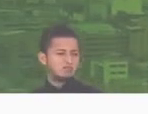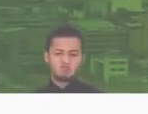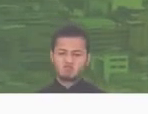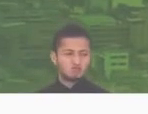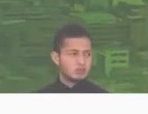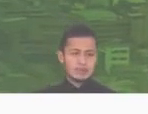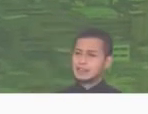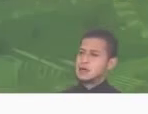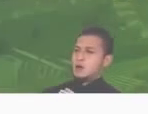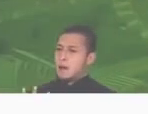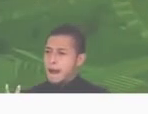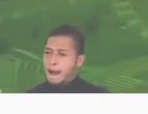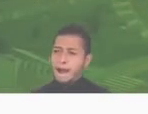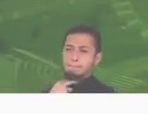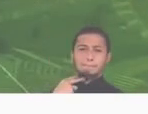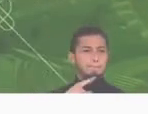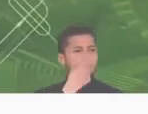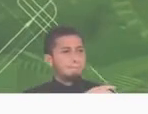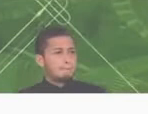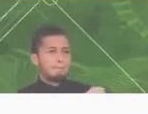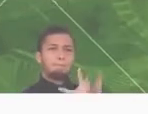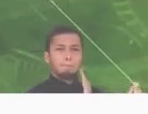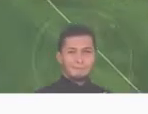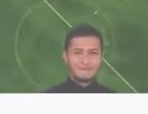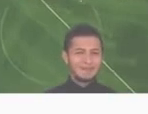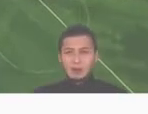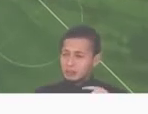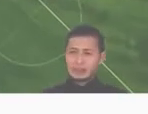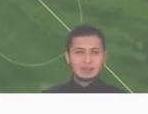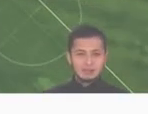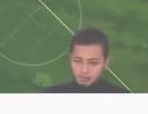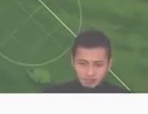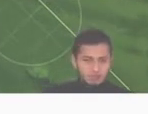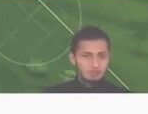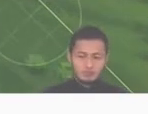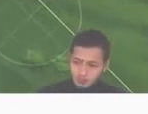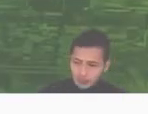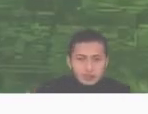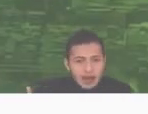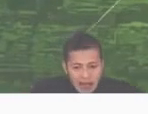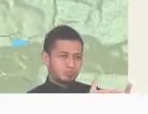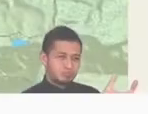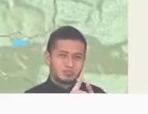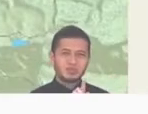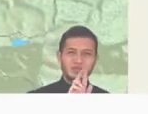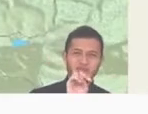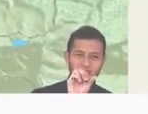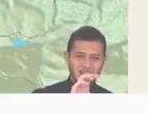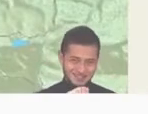Segundo, es importante que los resultados que se esperan